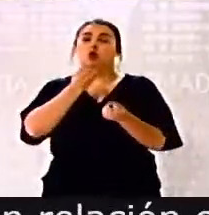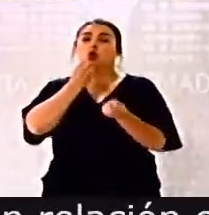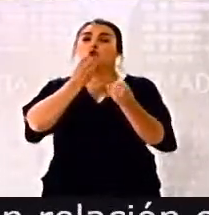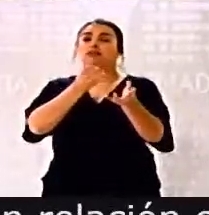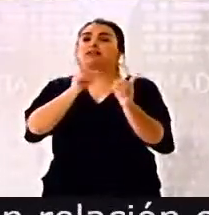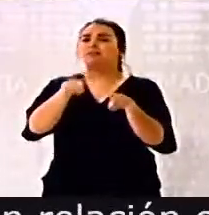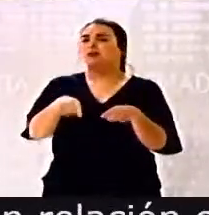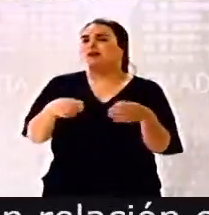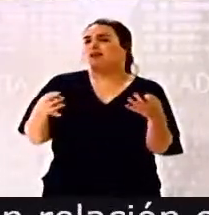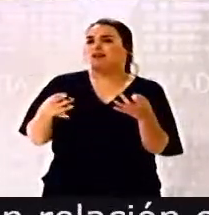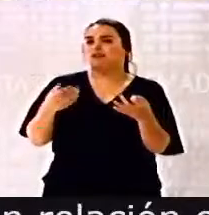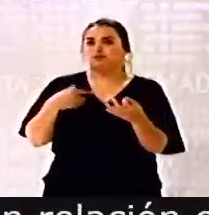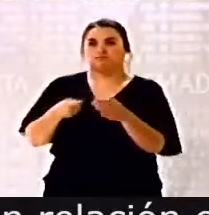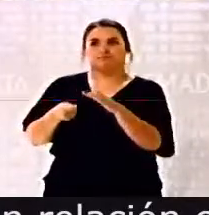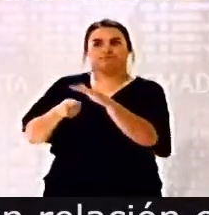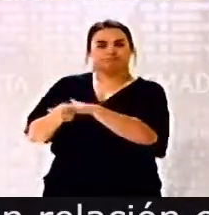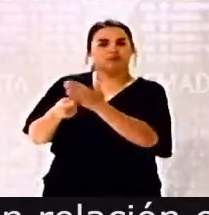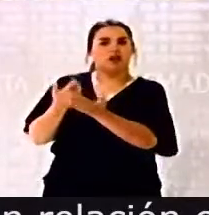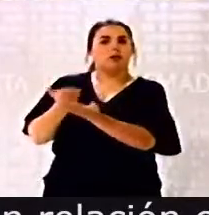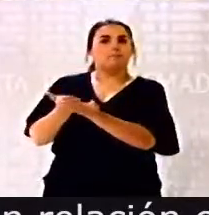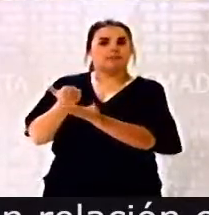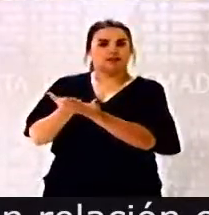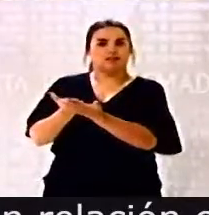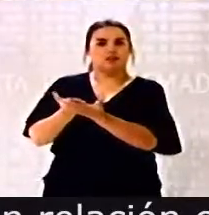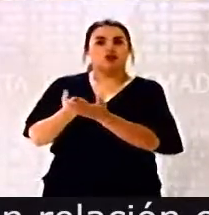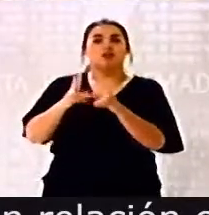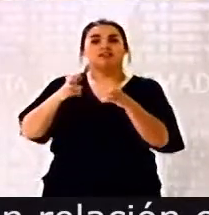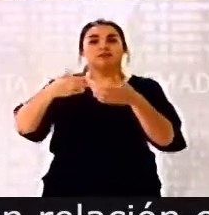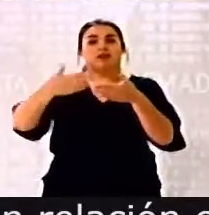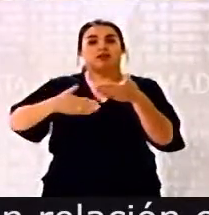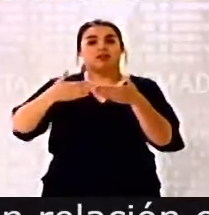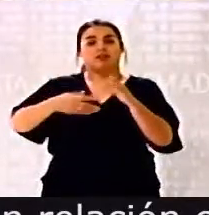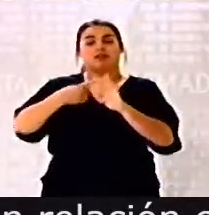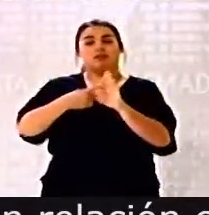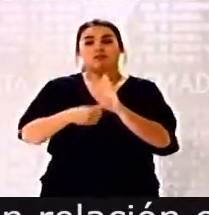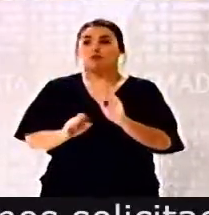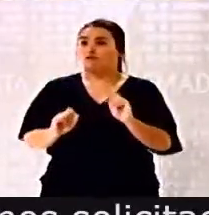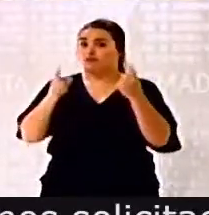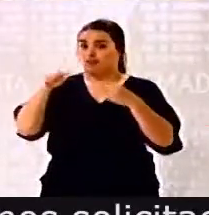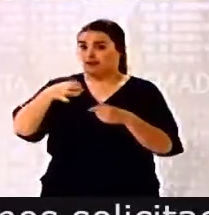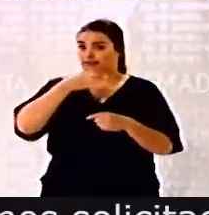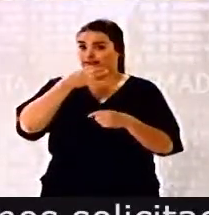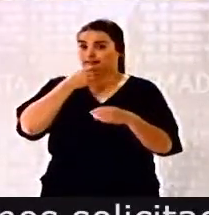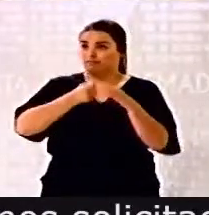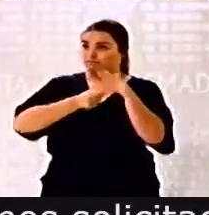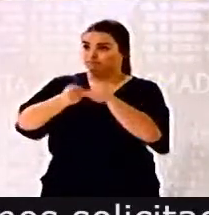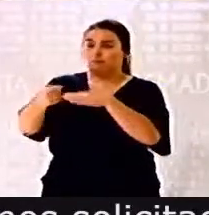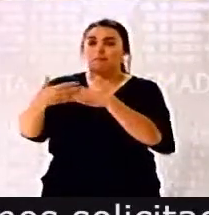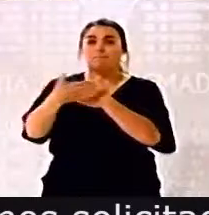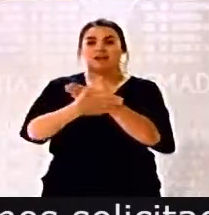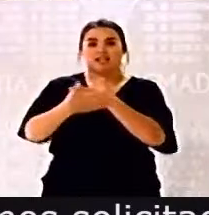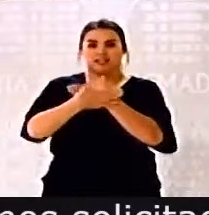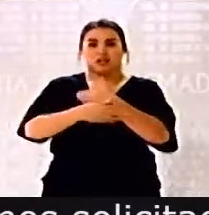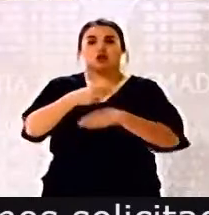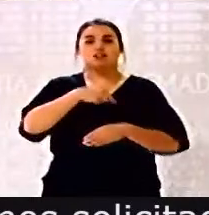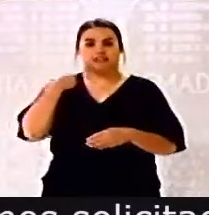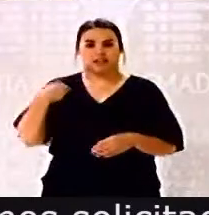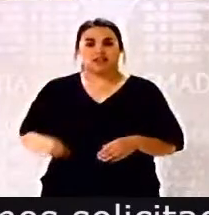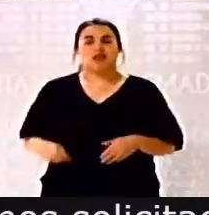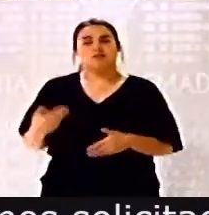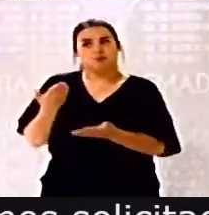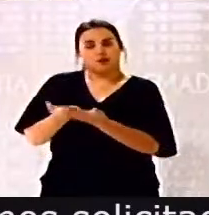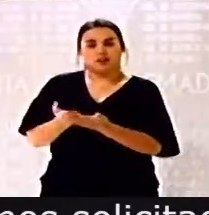comunicarles que hemos solicitado la desescalada oficialmente en esta tarde al Ministerio de Sanidad